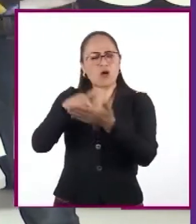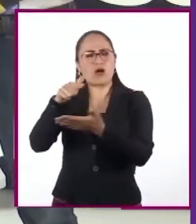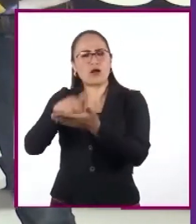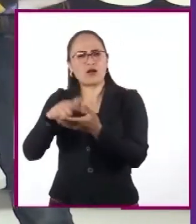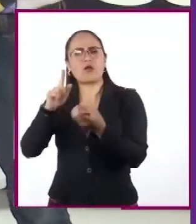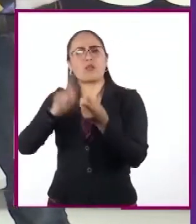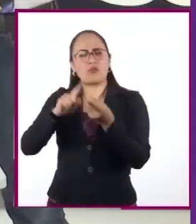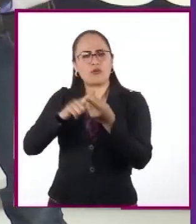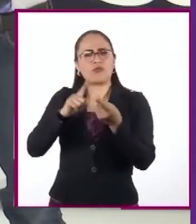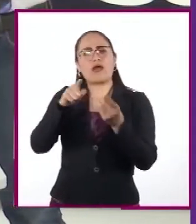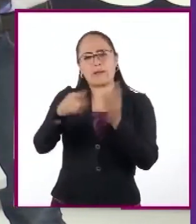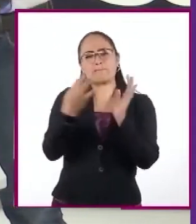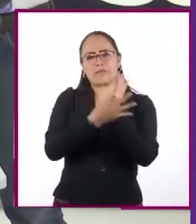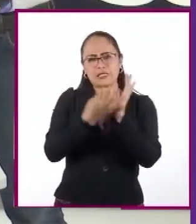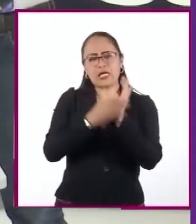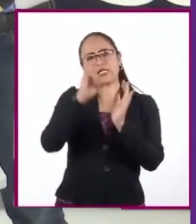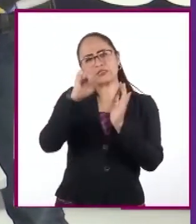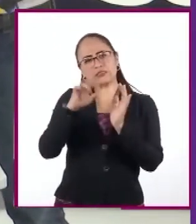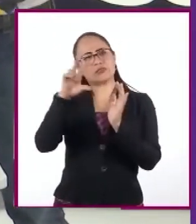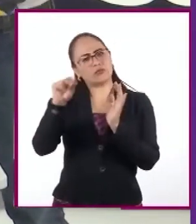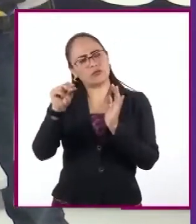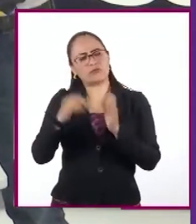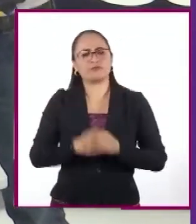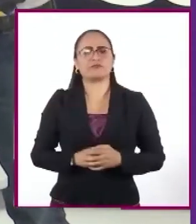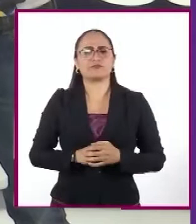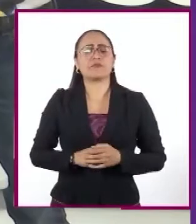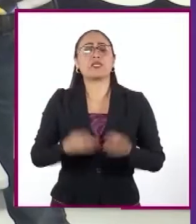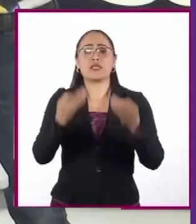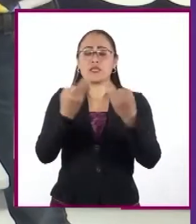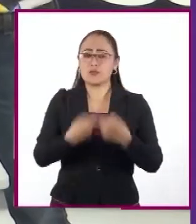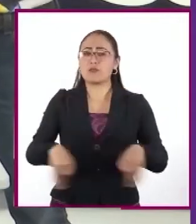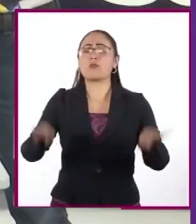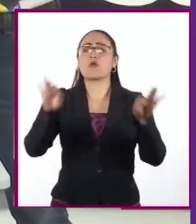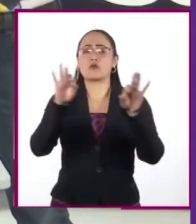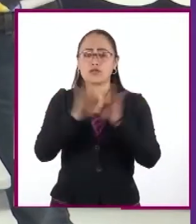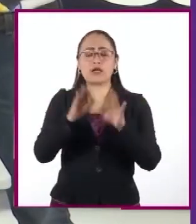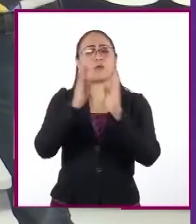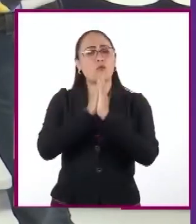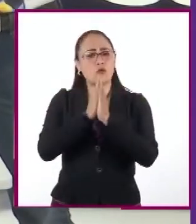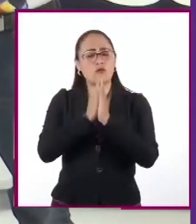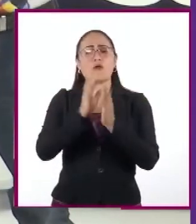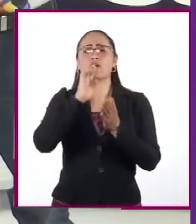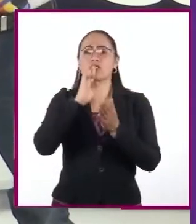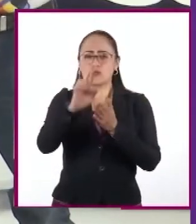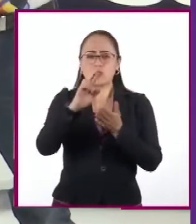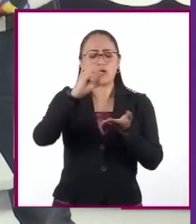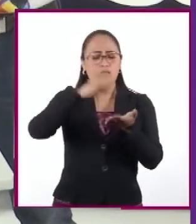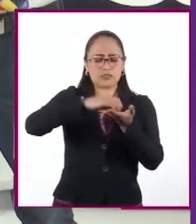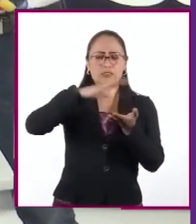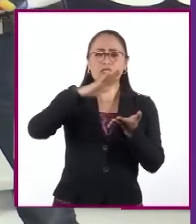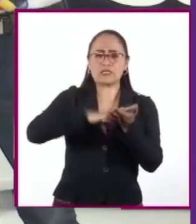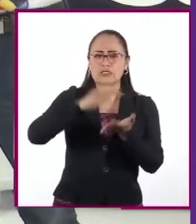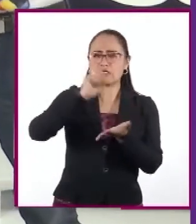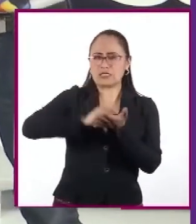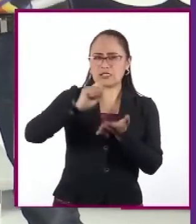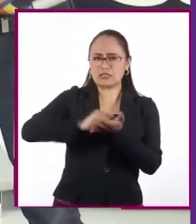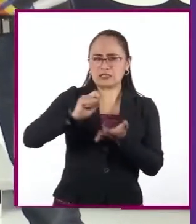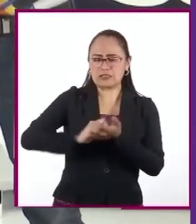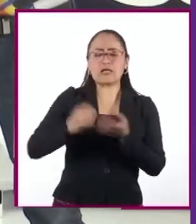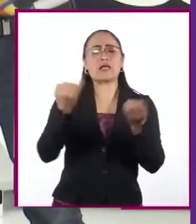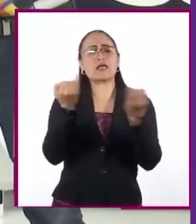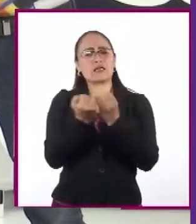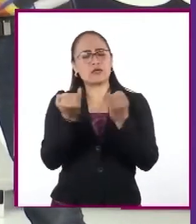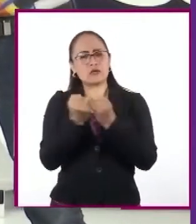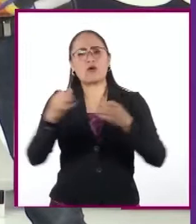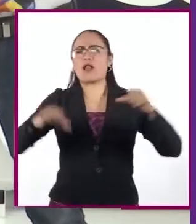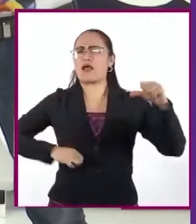de su carácter metálico. Es de suma importancia que registren y respondan las preguntas. También que lleven a cabo